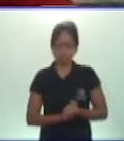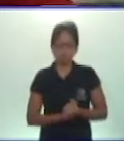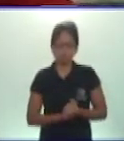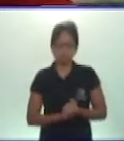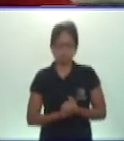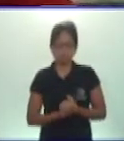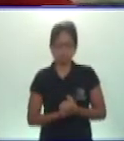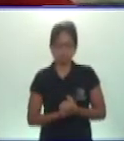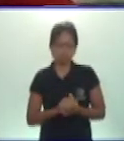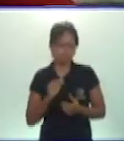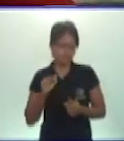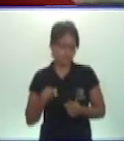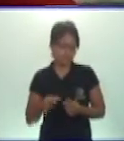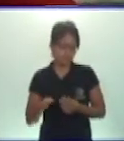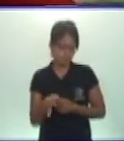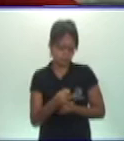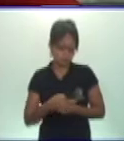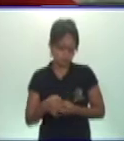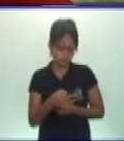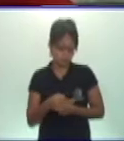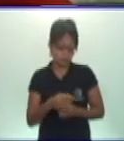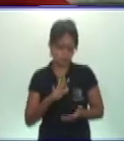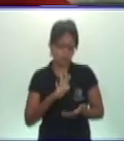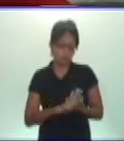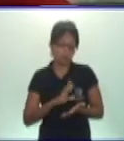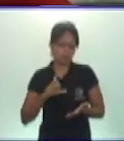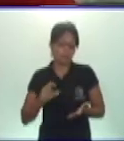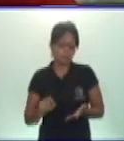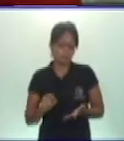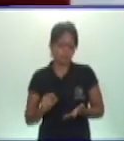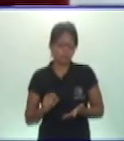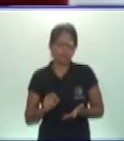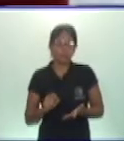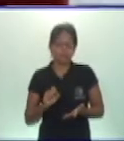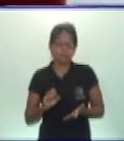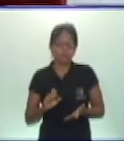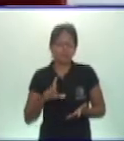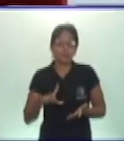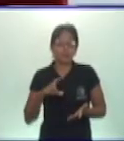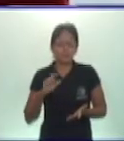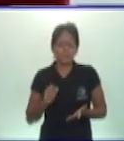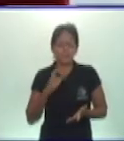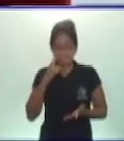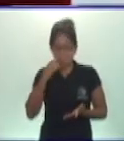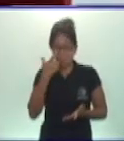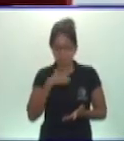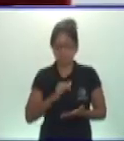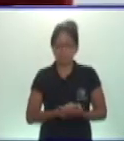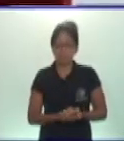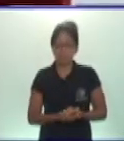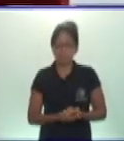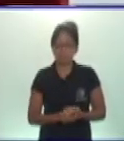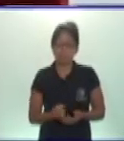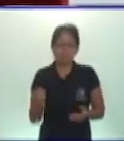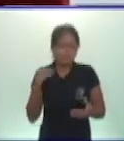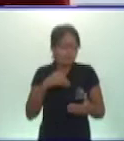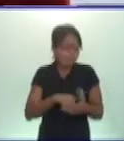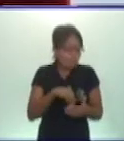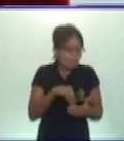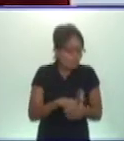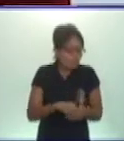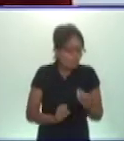al actual municipio de Melena del Sur. Incluso este municipio tiene dentro de su escudo el acto fundacional de La